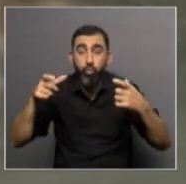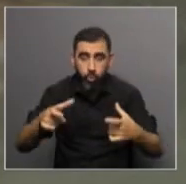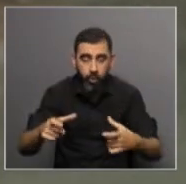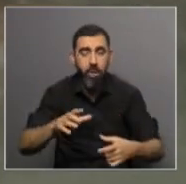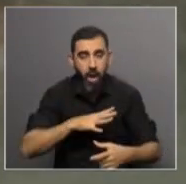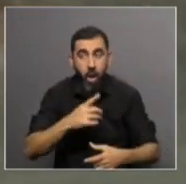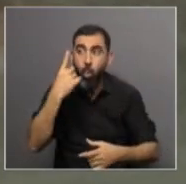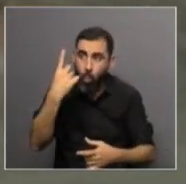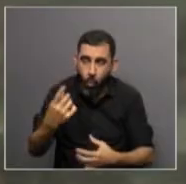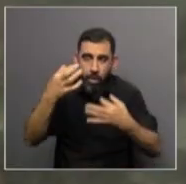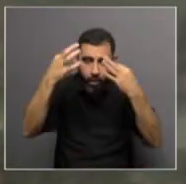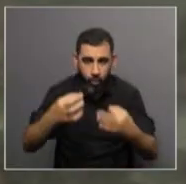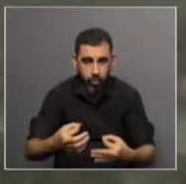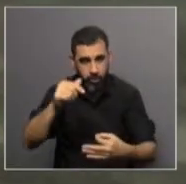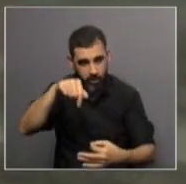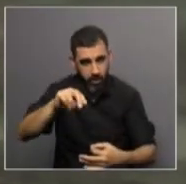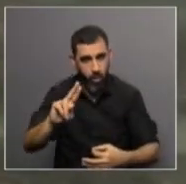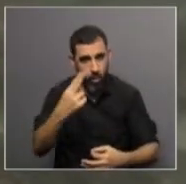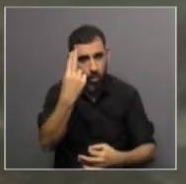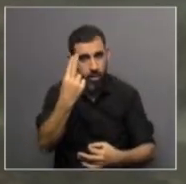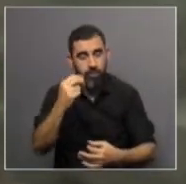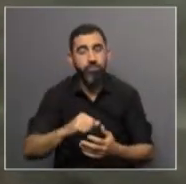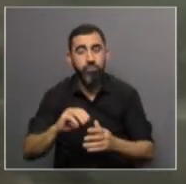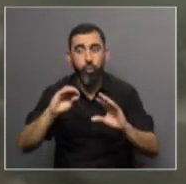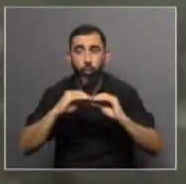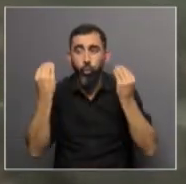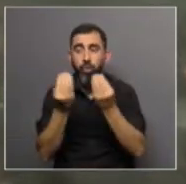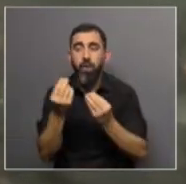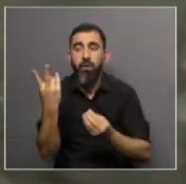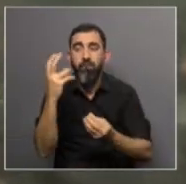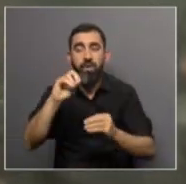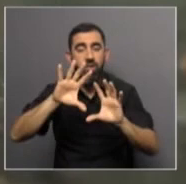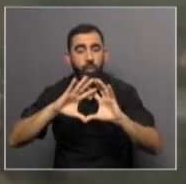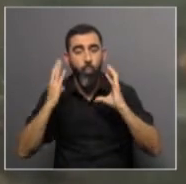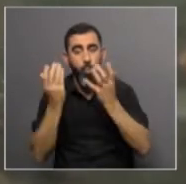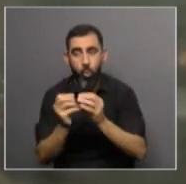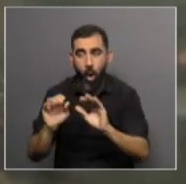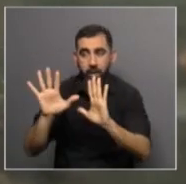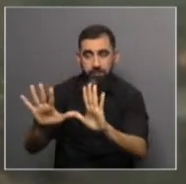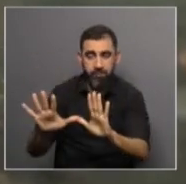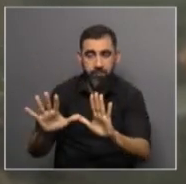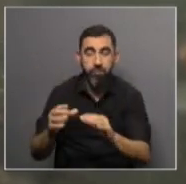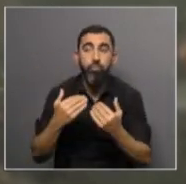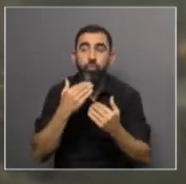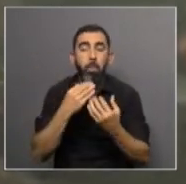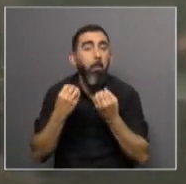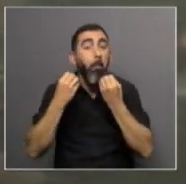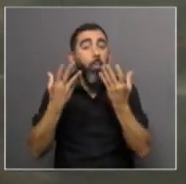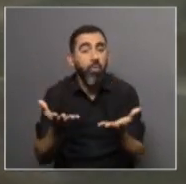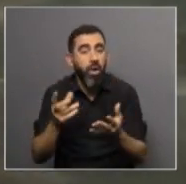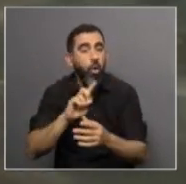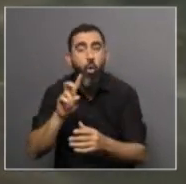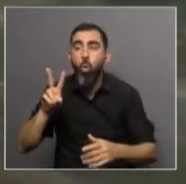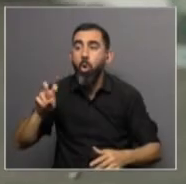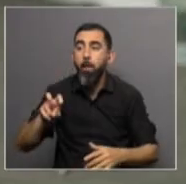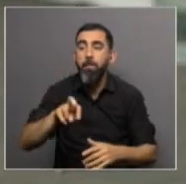tener una de esas especies de las menos de 20 que hay alrededor del mundo que tienen esa particularidad, que por alguna razón no son